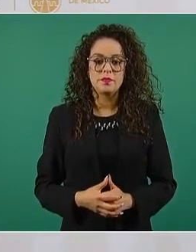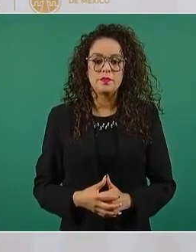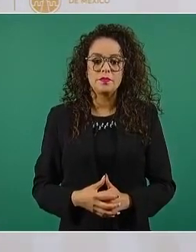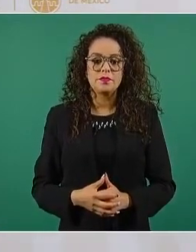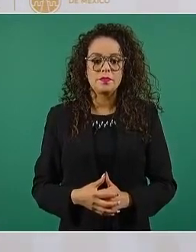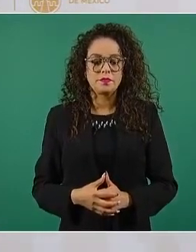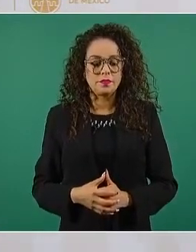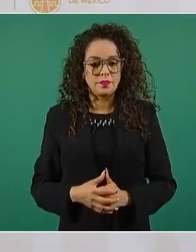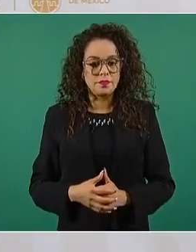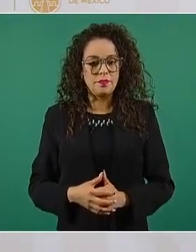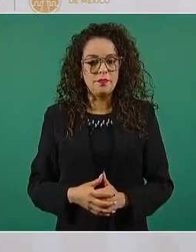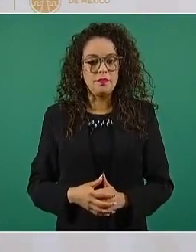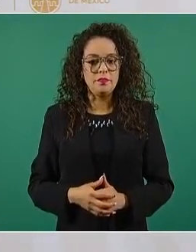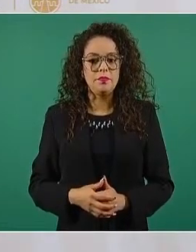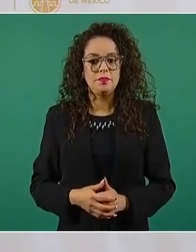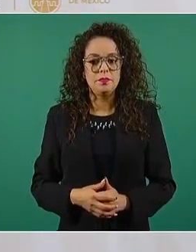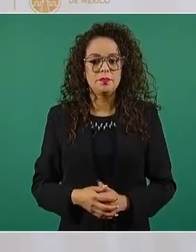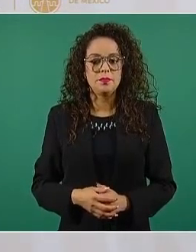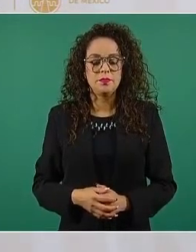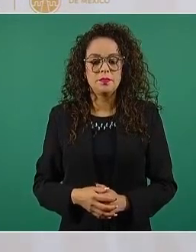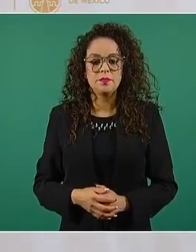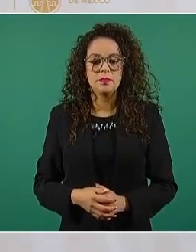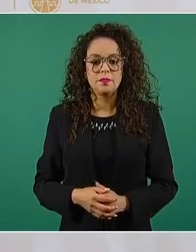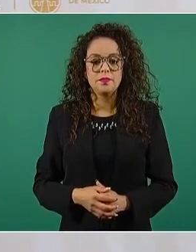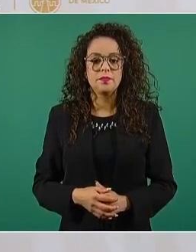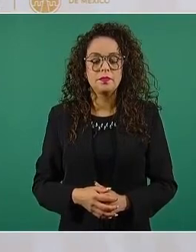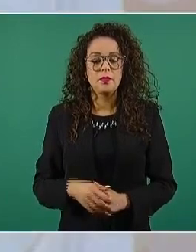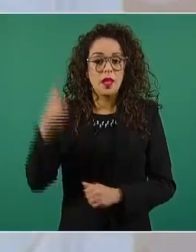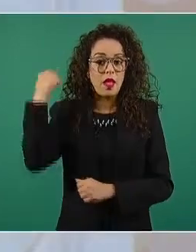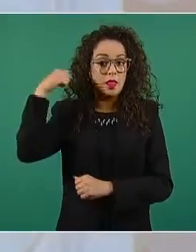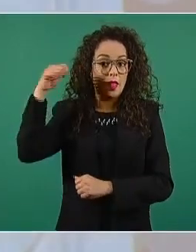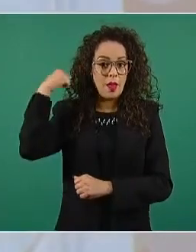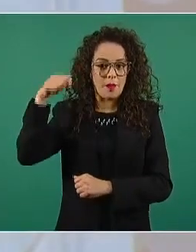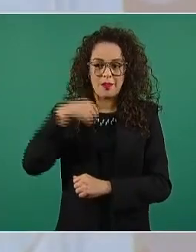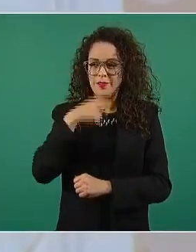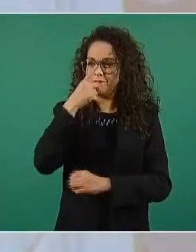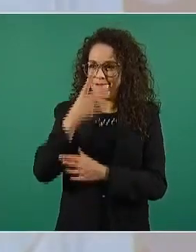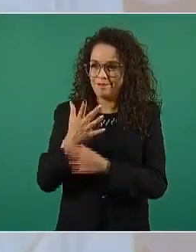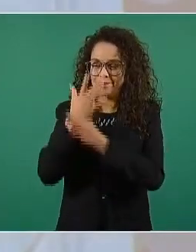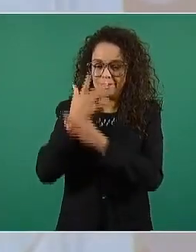En el caso de Tabasco, decía, a partir de 1830,